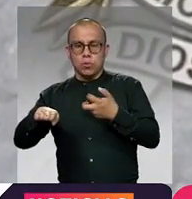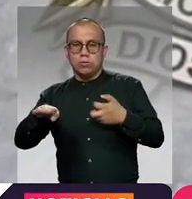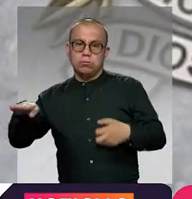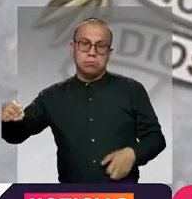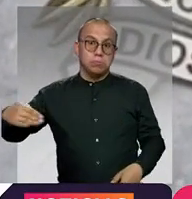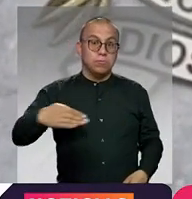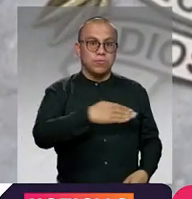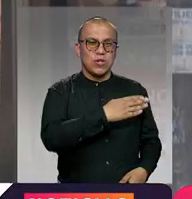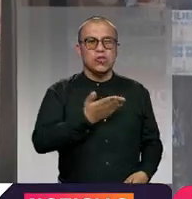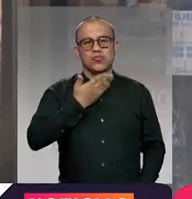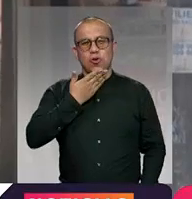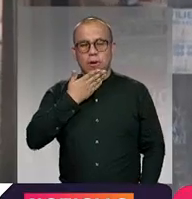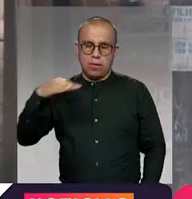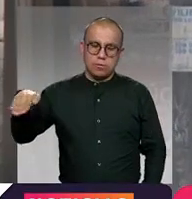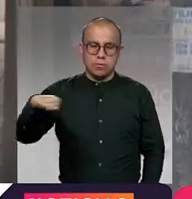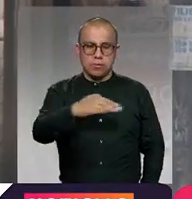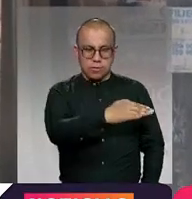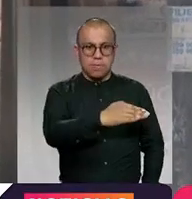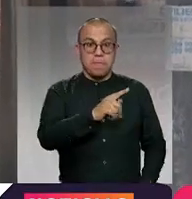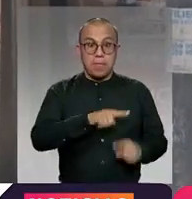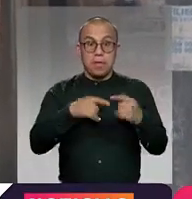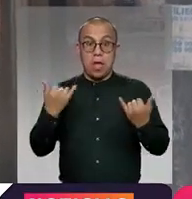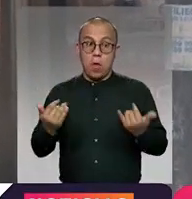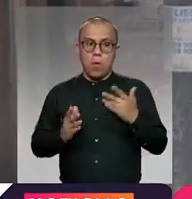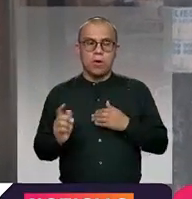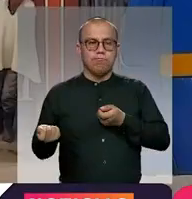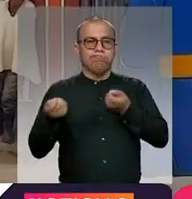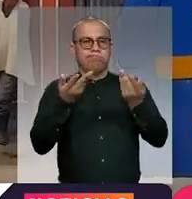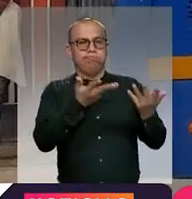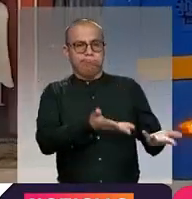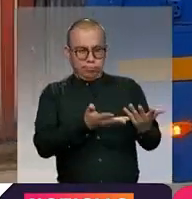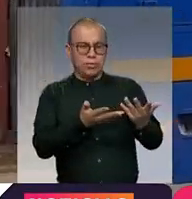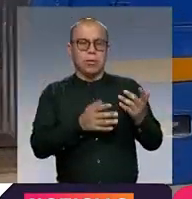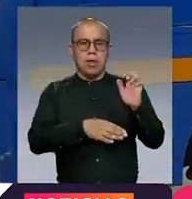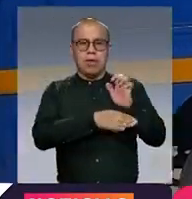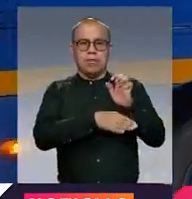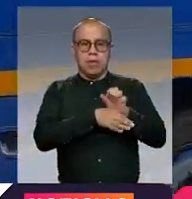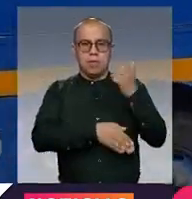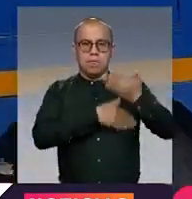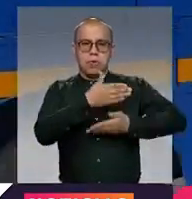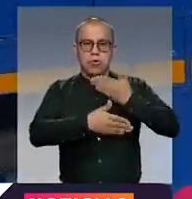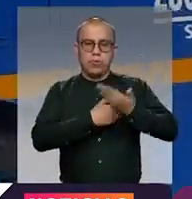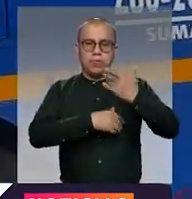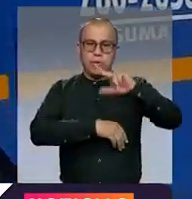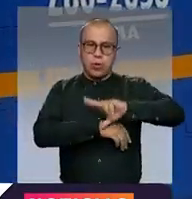combustible sobrante de los vehículos. Los implicados fueron dejados a disposición de las autoridades y les fue imputado el delito de robo continuo.